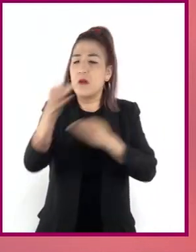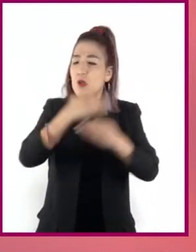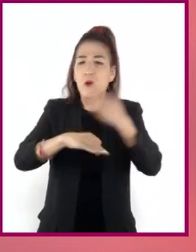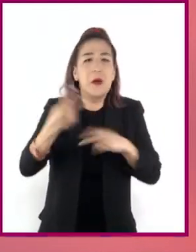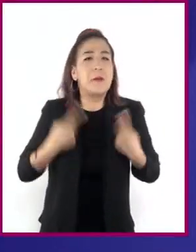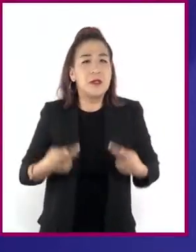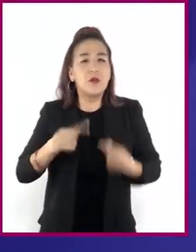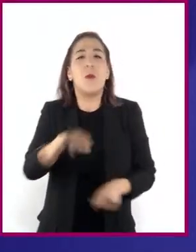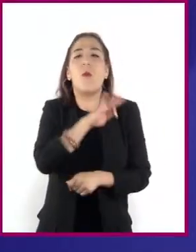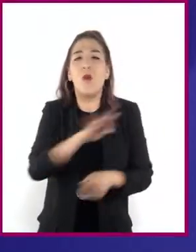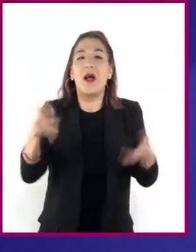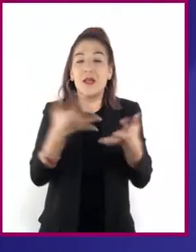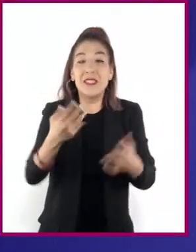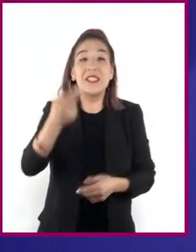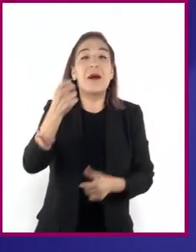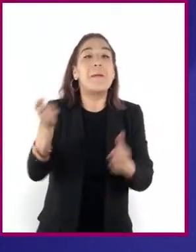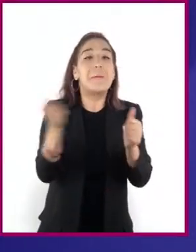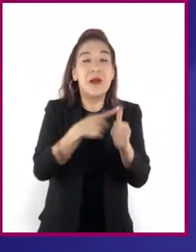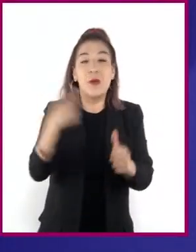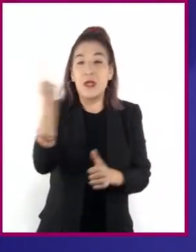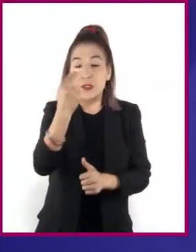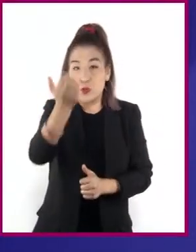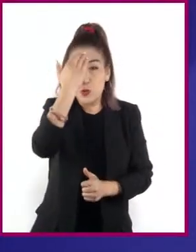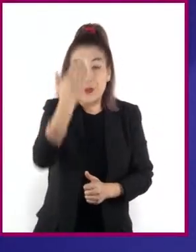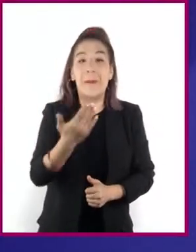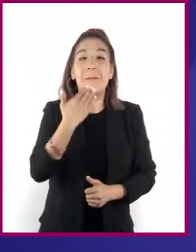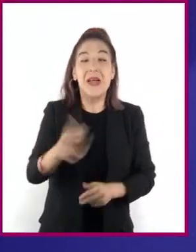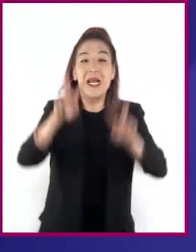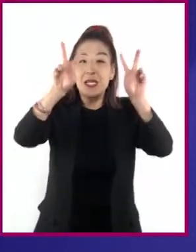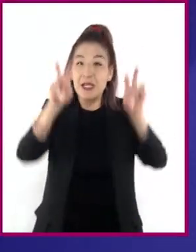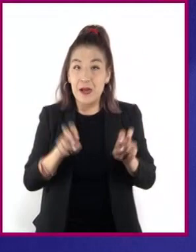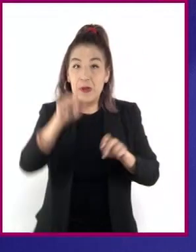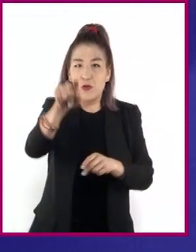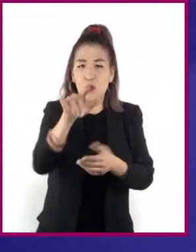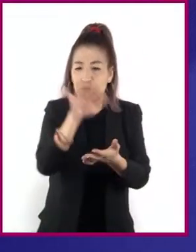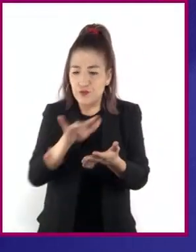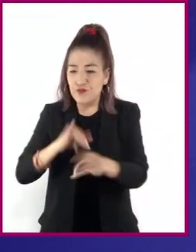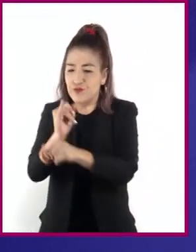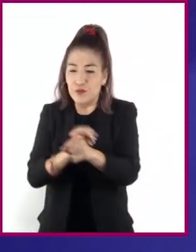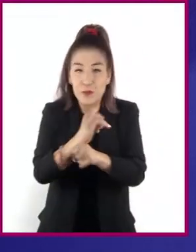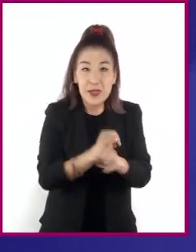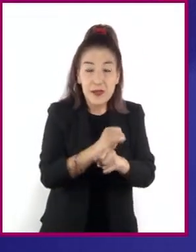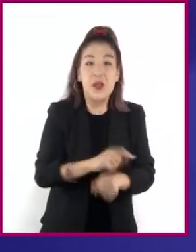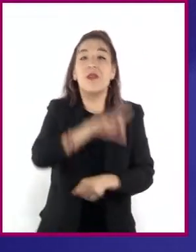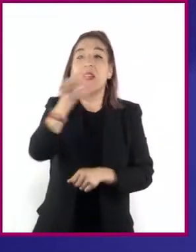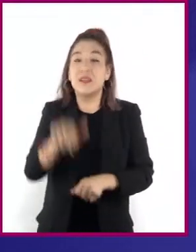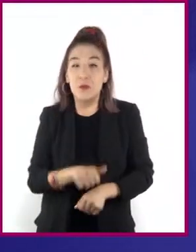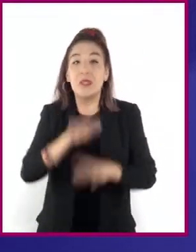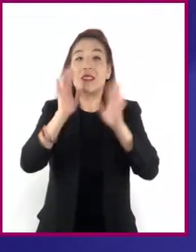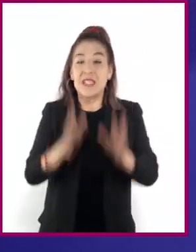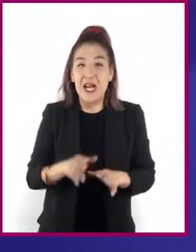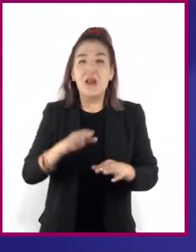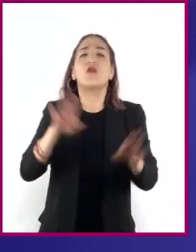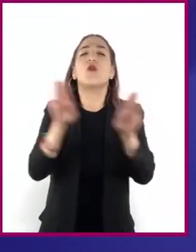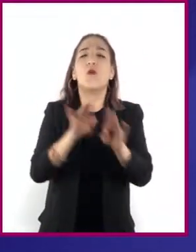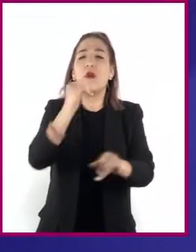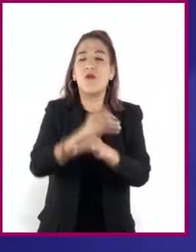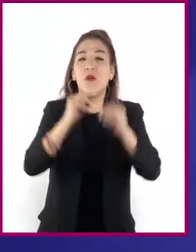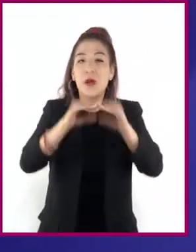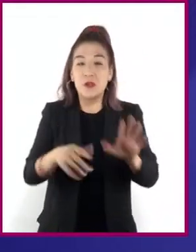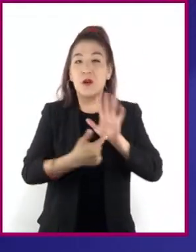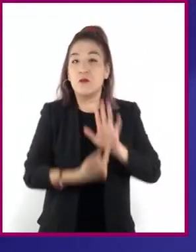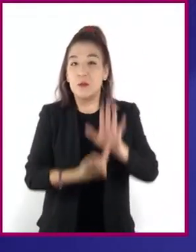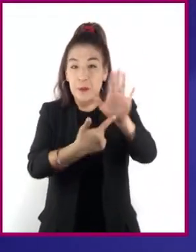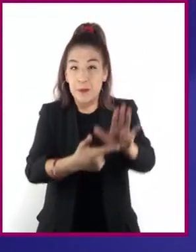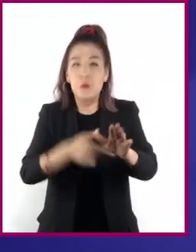basta con conocer el tema tener claridad sobre la información que se exponga y darse la oportunidad de exponer